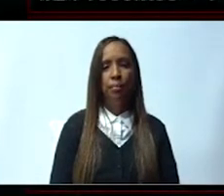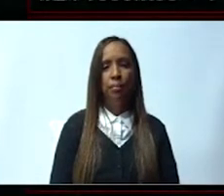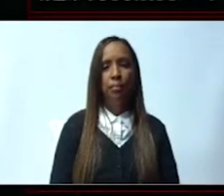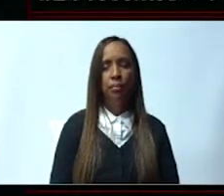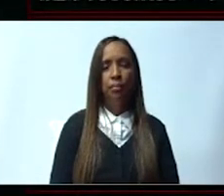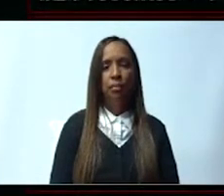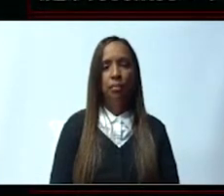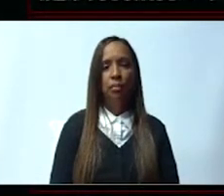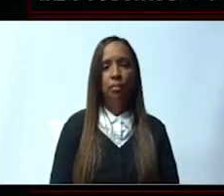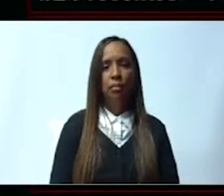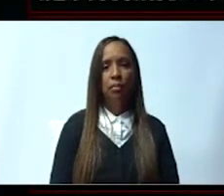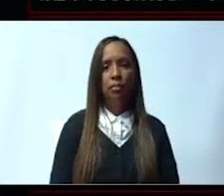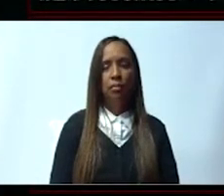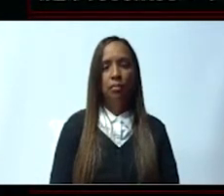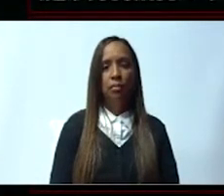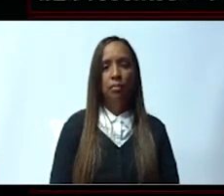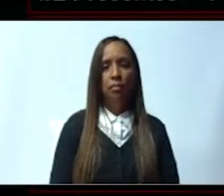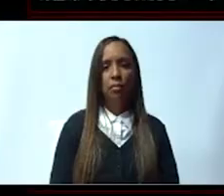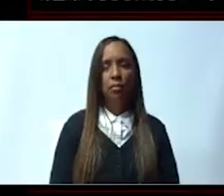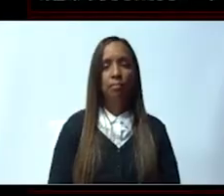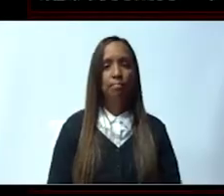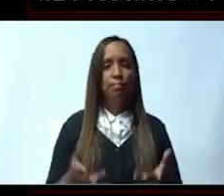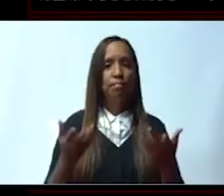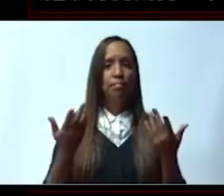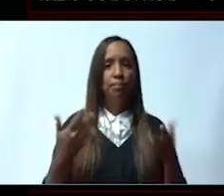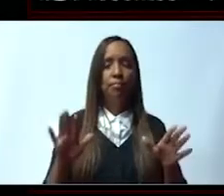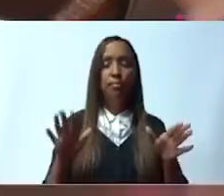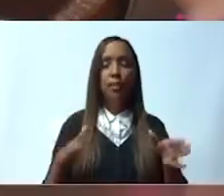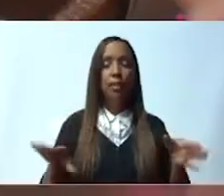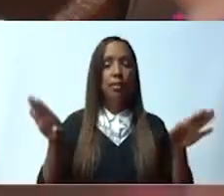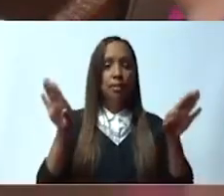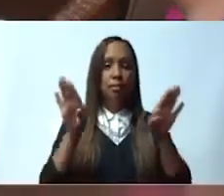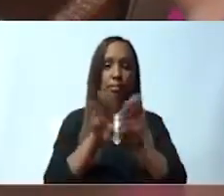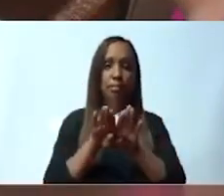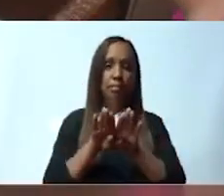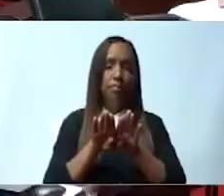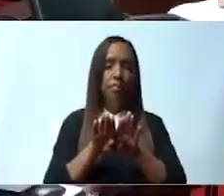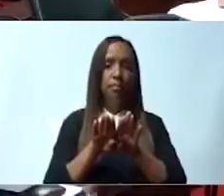Así no se puede. Cierro la sesión y le convoco para el próximo martes, ¿sí, no?